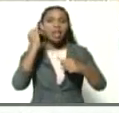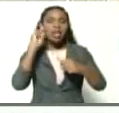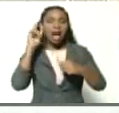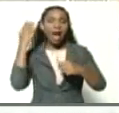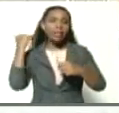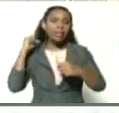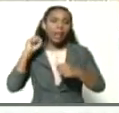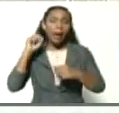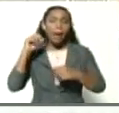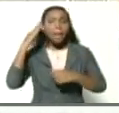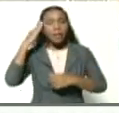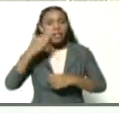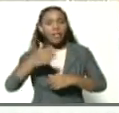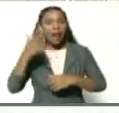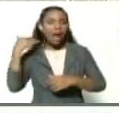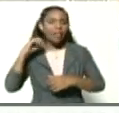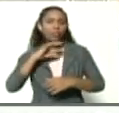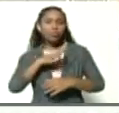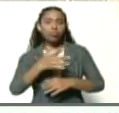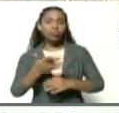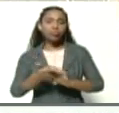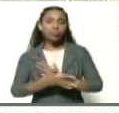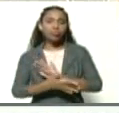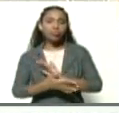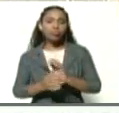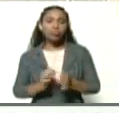los paramilitares, los castaños,